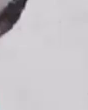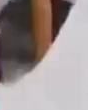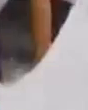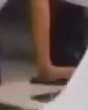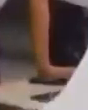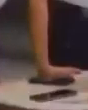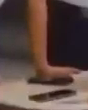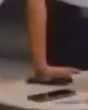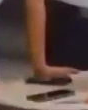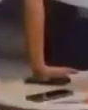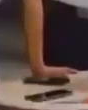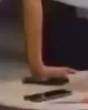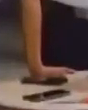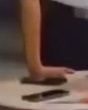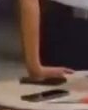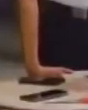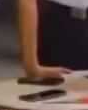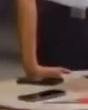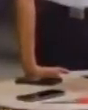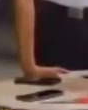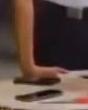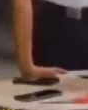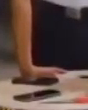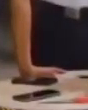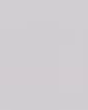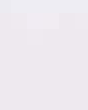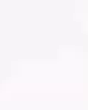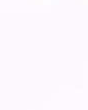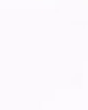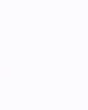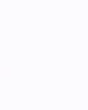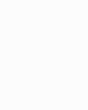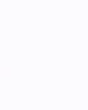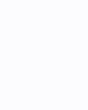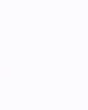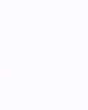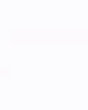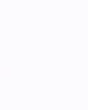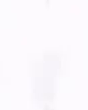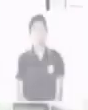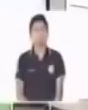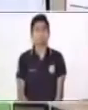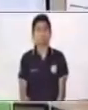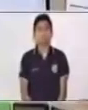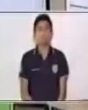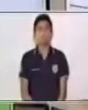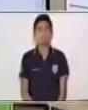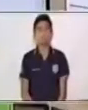A continuación, Comunicación y Lenguaje, cuarto bachillerato.